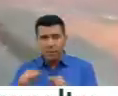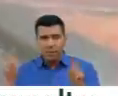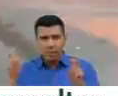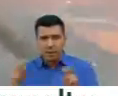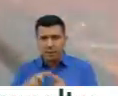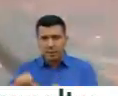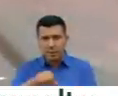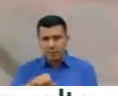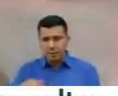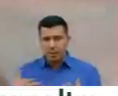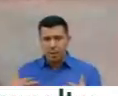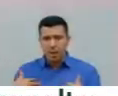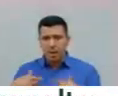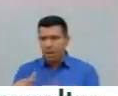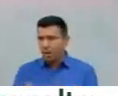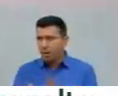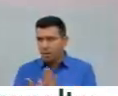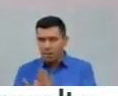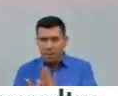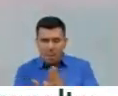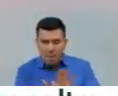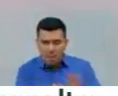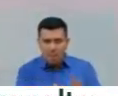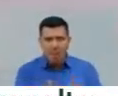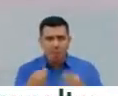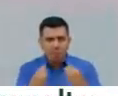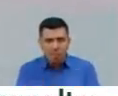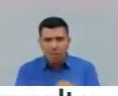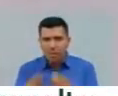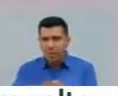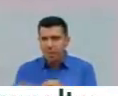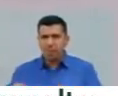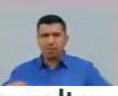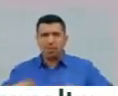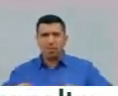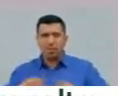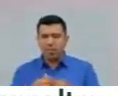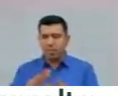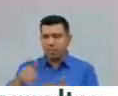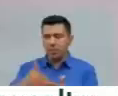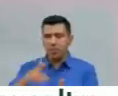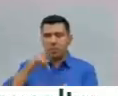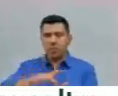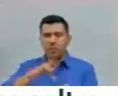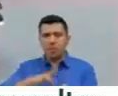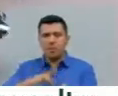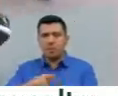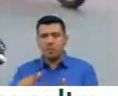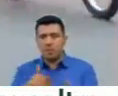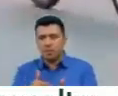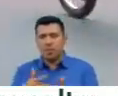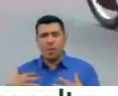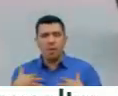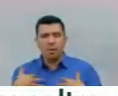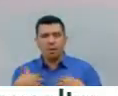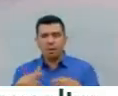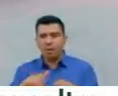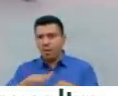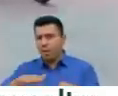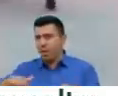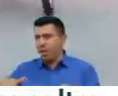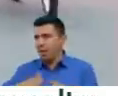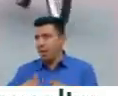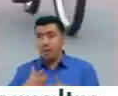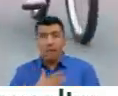vamos a finalizar haciendo la premiación de todos los participantes que vamos a tener, todas las mascotas. Puede ir con